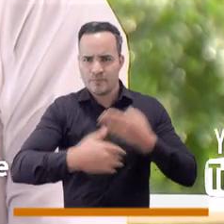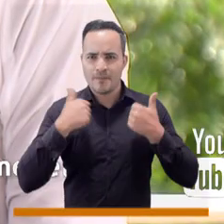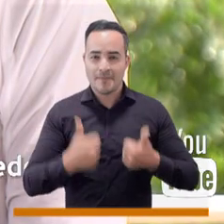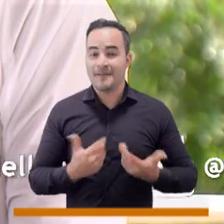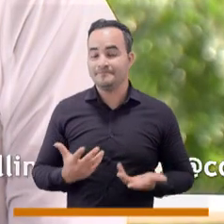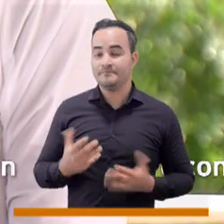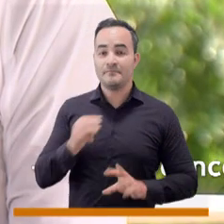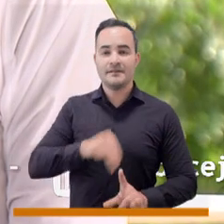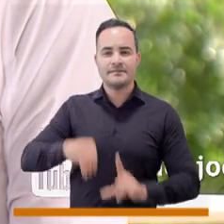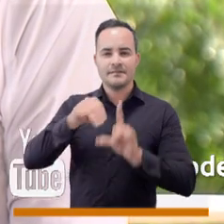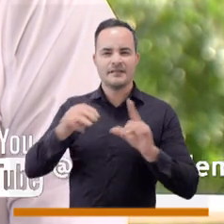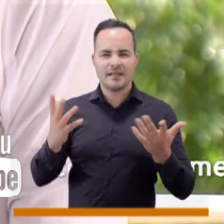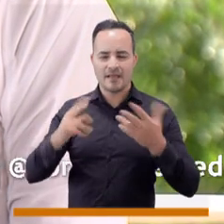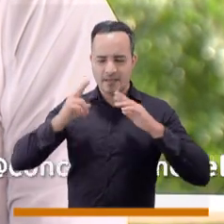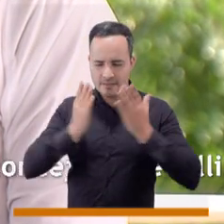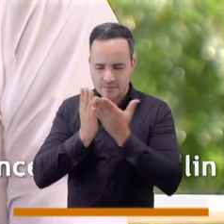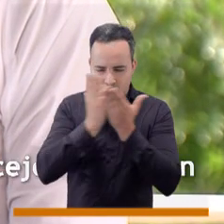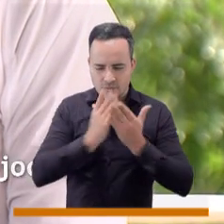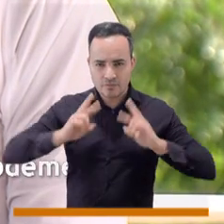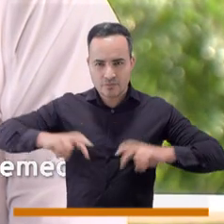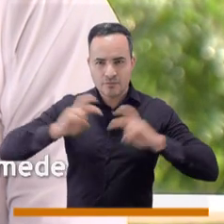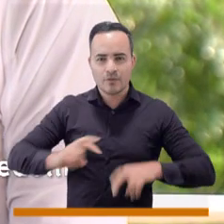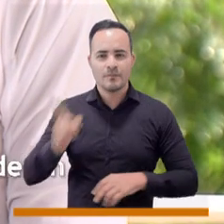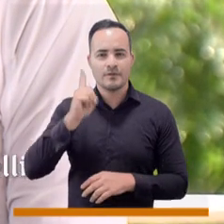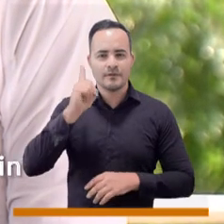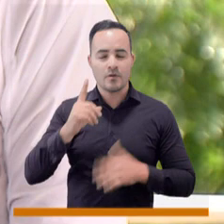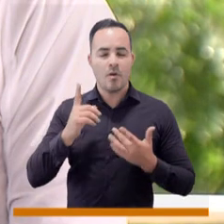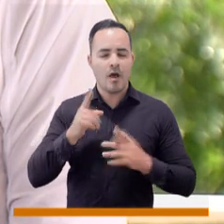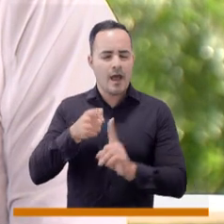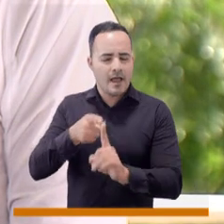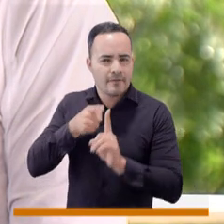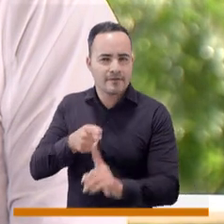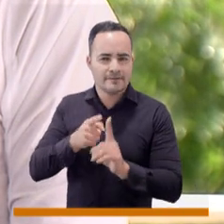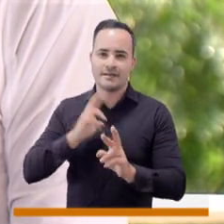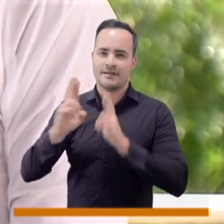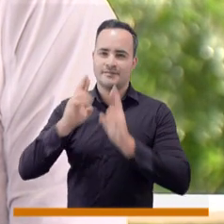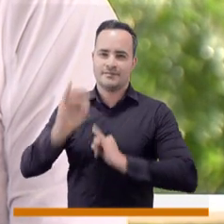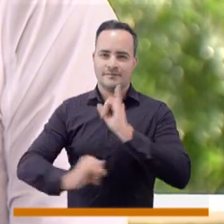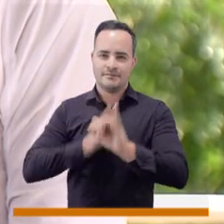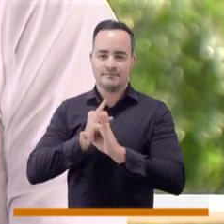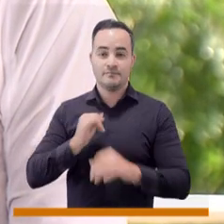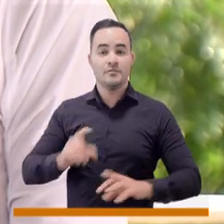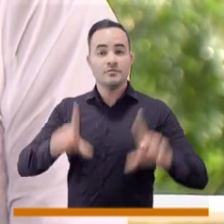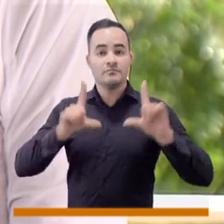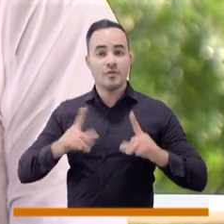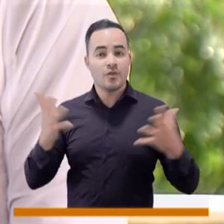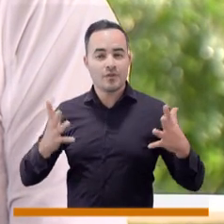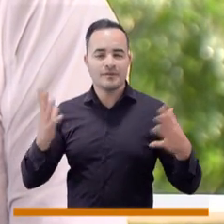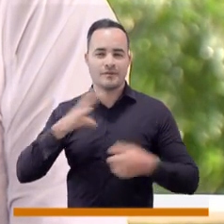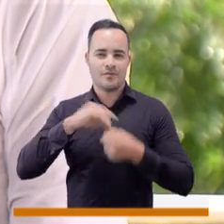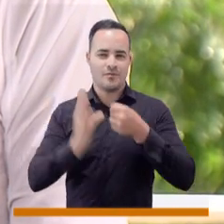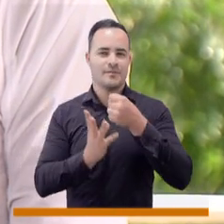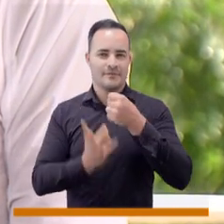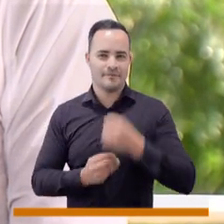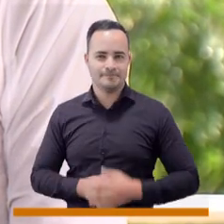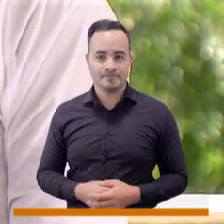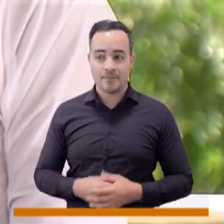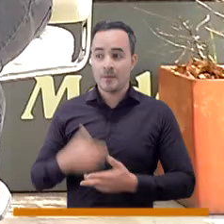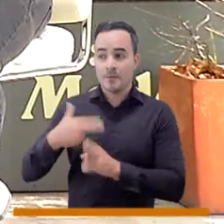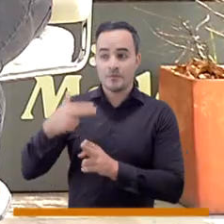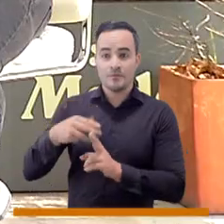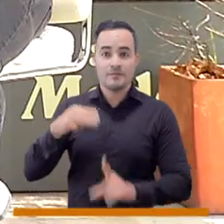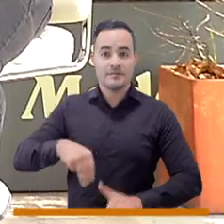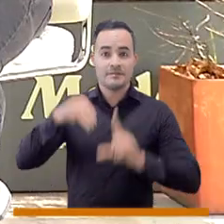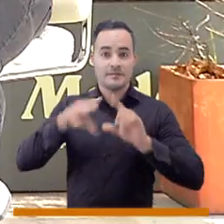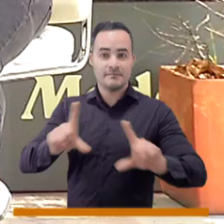en estudios políticos con énfasis en seguridad y relaciones internacionales de la Universidad Pontificia Bolivariana, candidato a